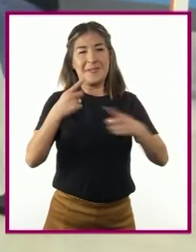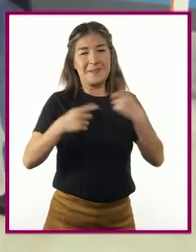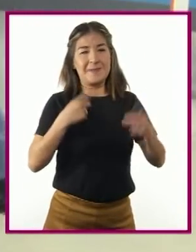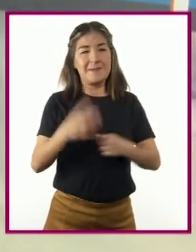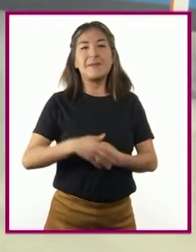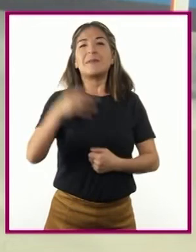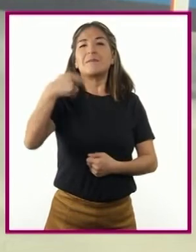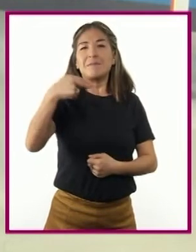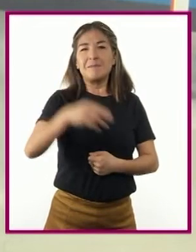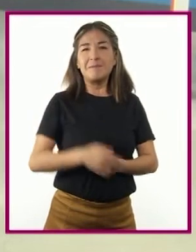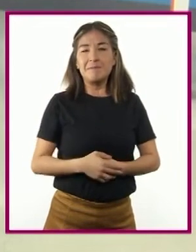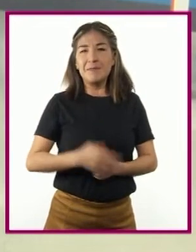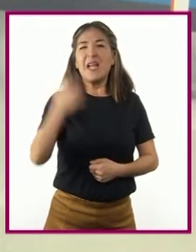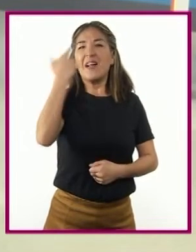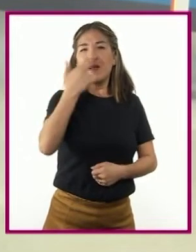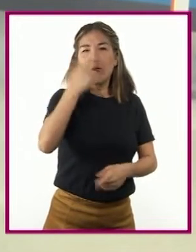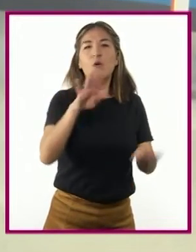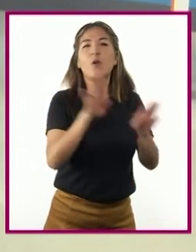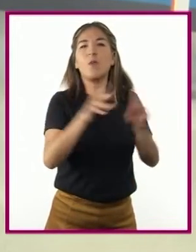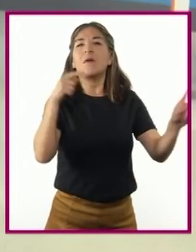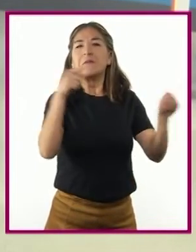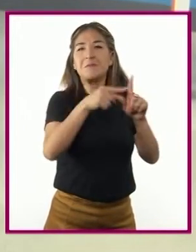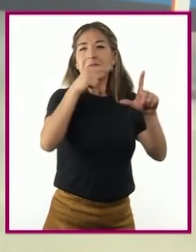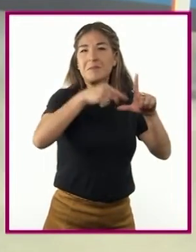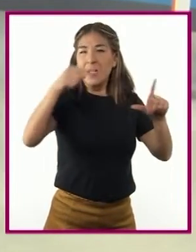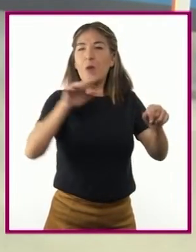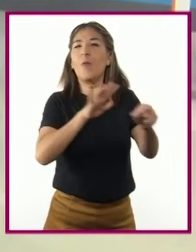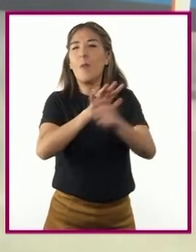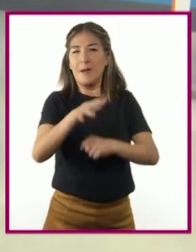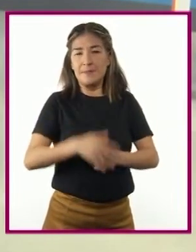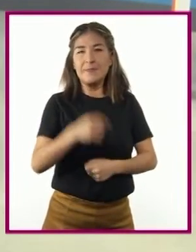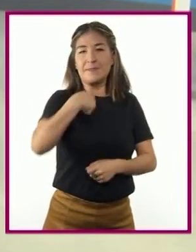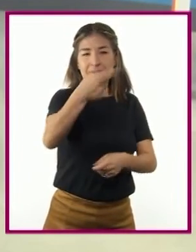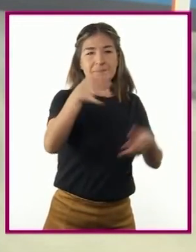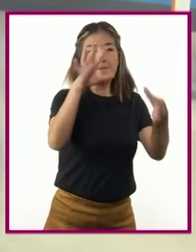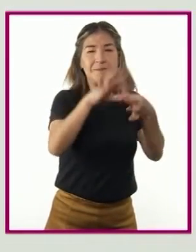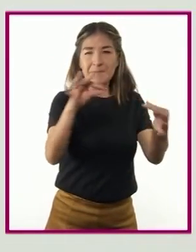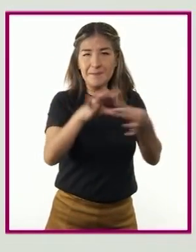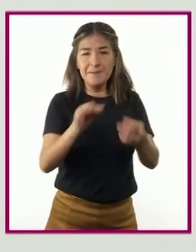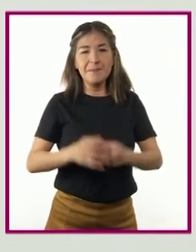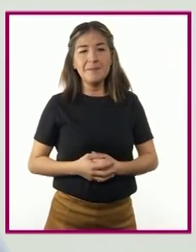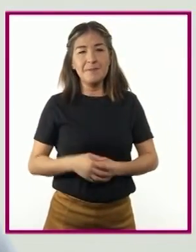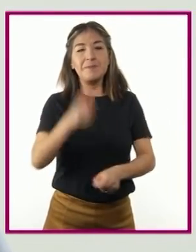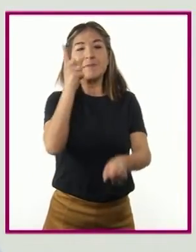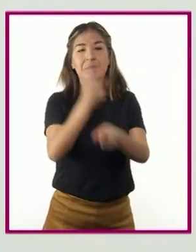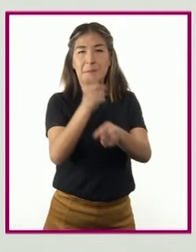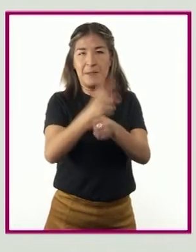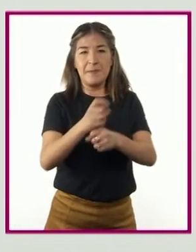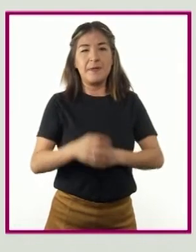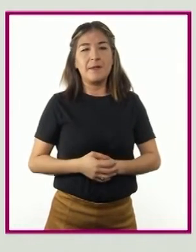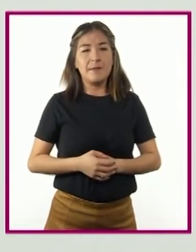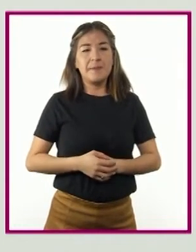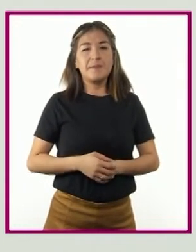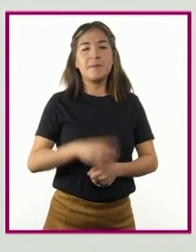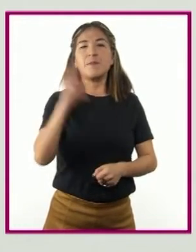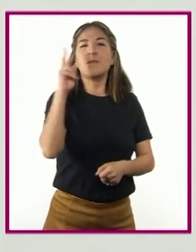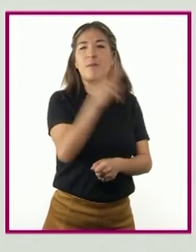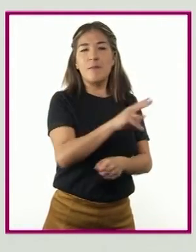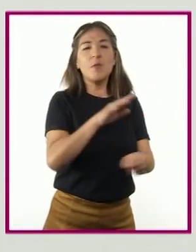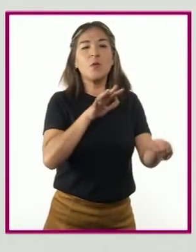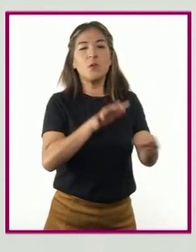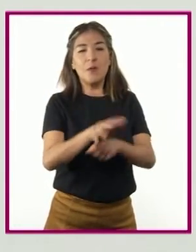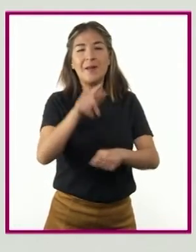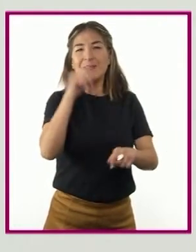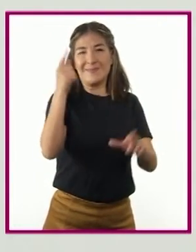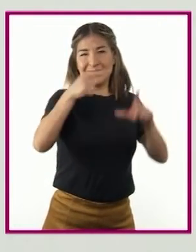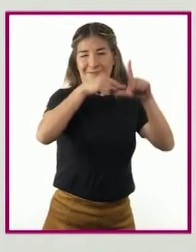llama Analiza qué tipo de gráfica es. Les explicaré las instrucciones. 1. Vamos a tener disponibles sobre